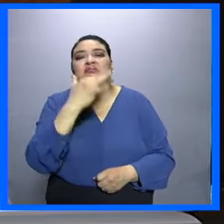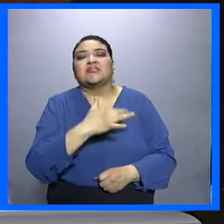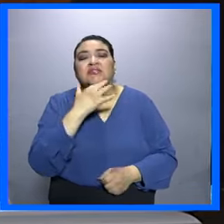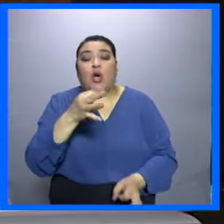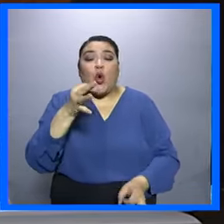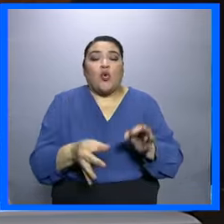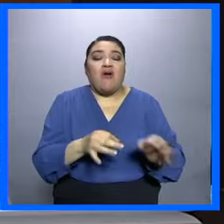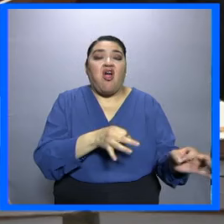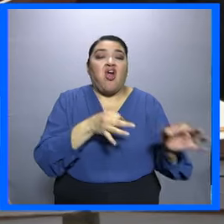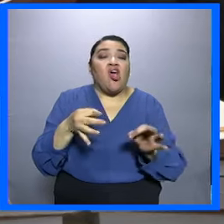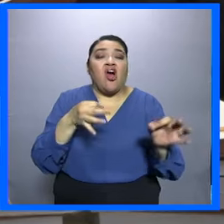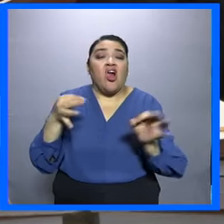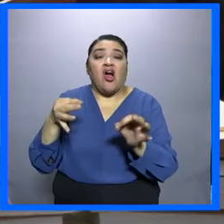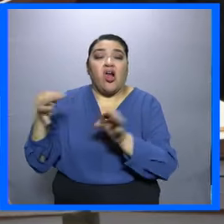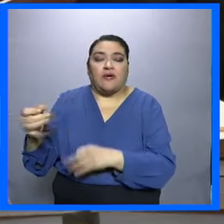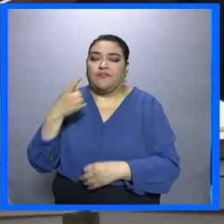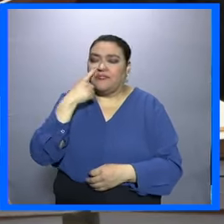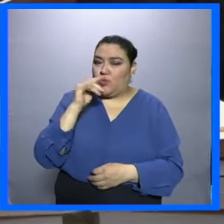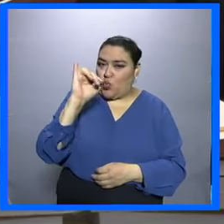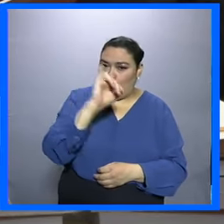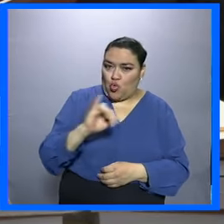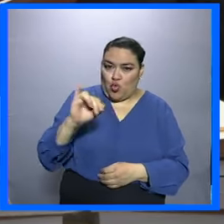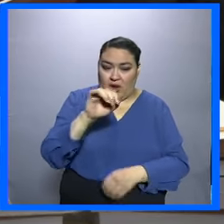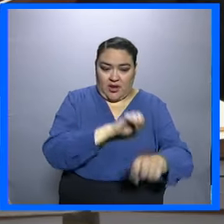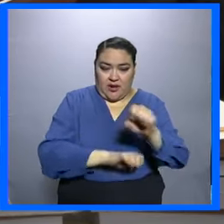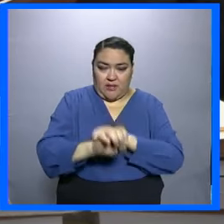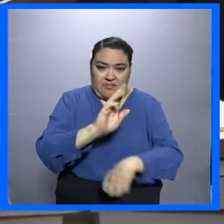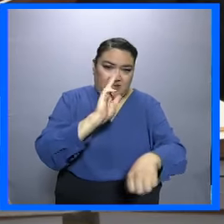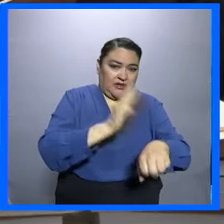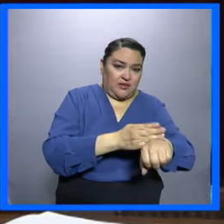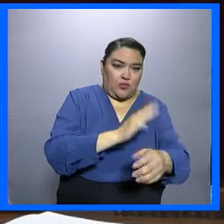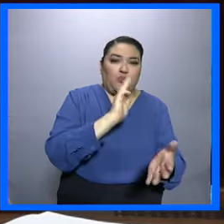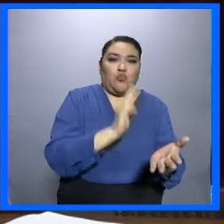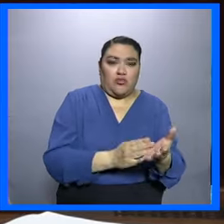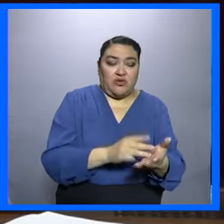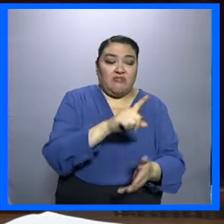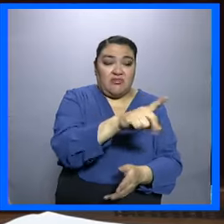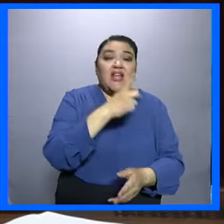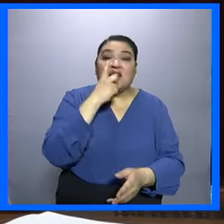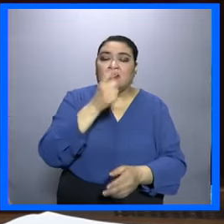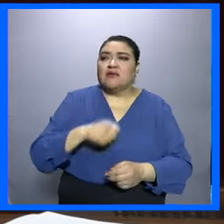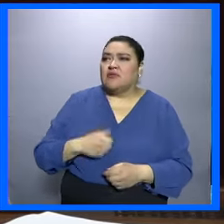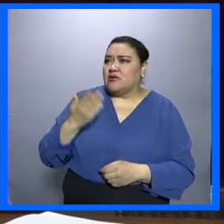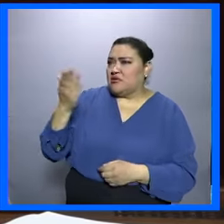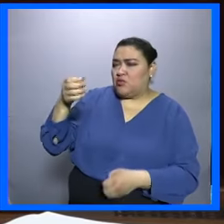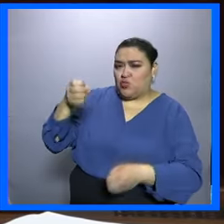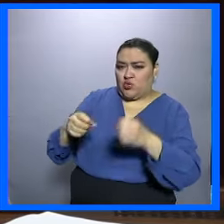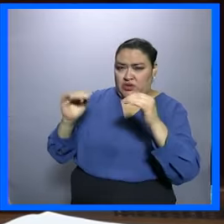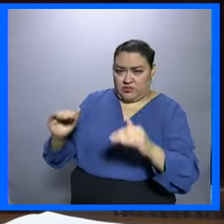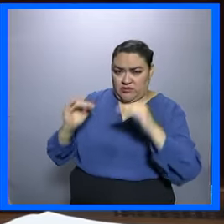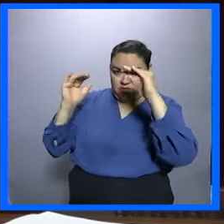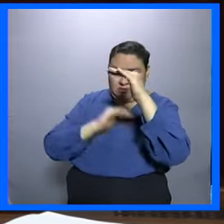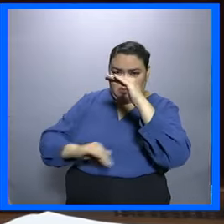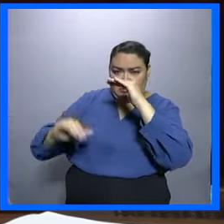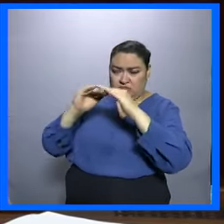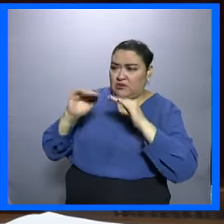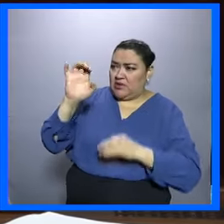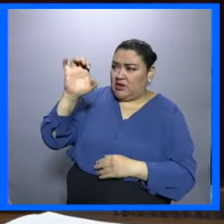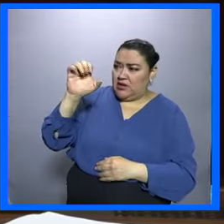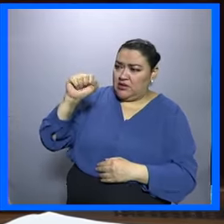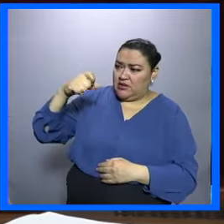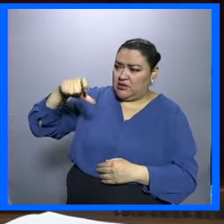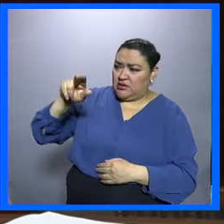de asuntos. Este jueves multó a una empresa que solicitó declarar impedida a la ministra Yasmín Esquivel Moza para conocer de